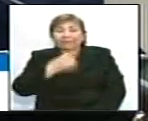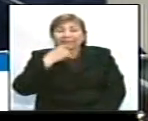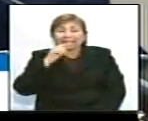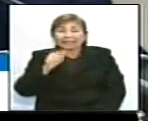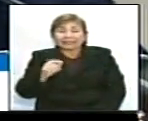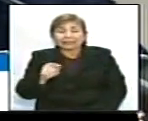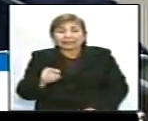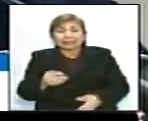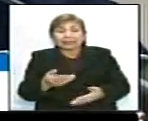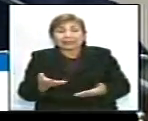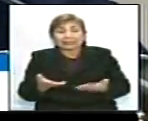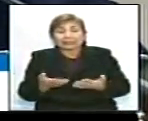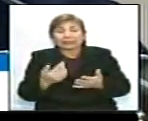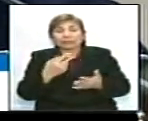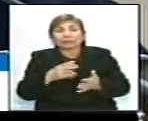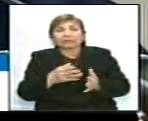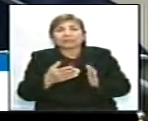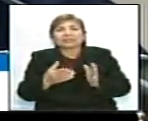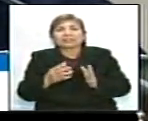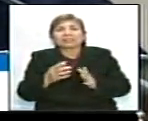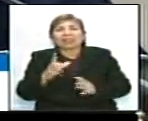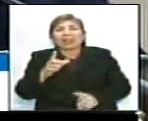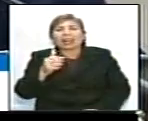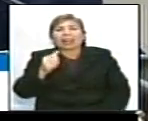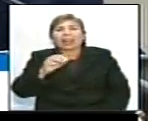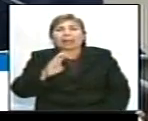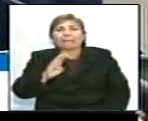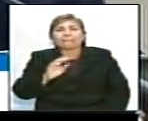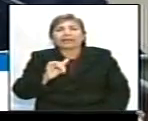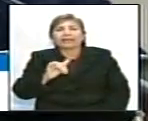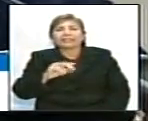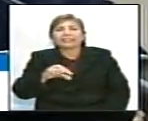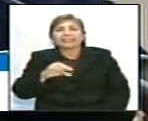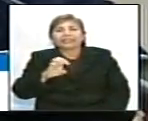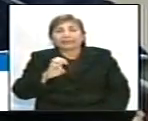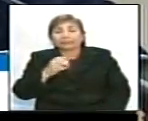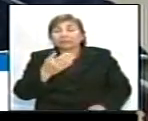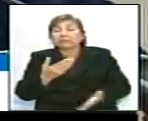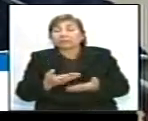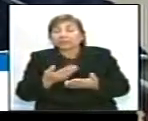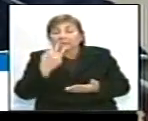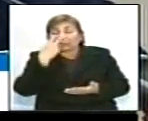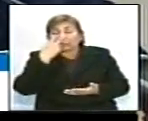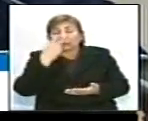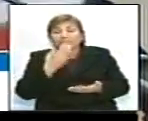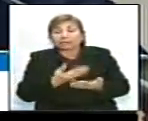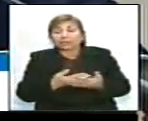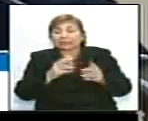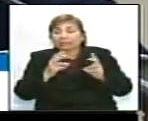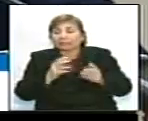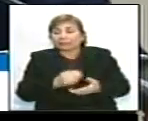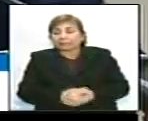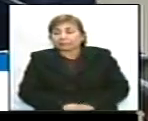el caso de Lambayeque, por ejemplo. Y en Lambayeque tenemos el tema de